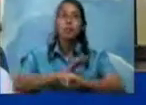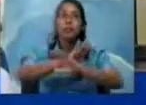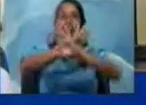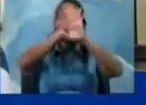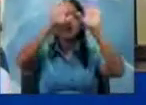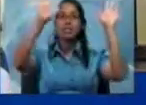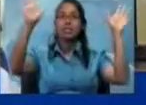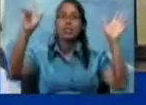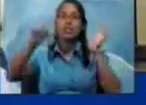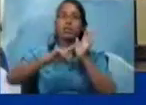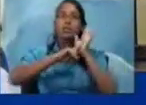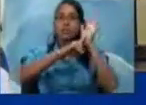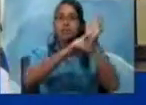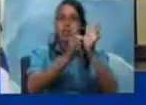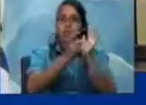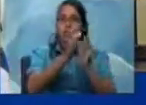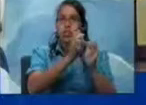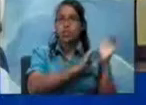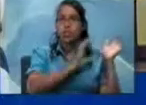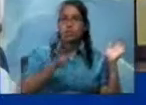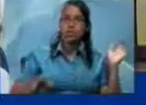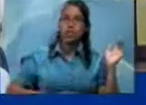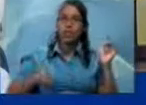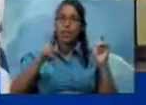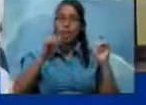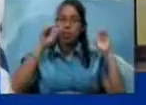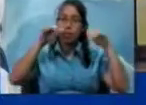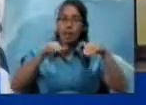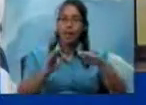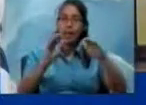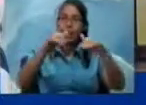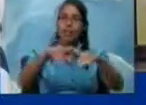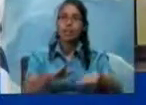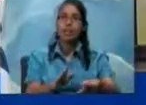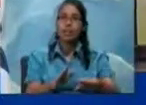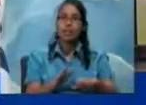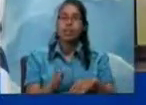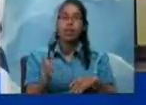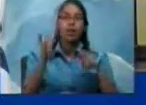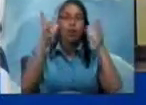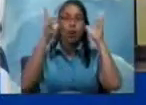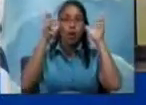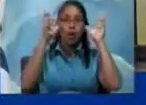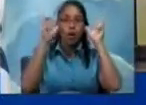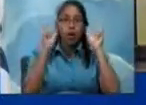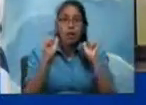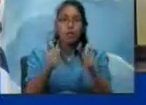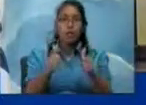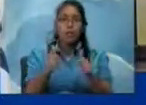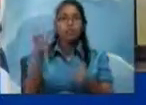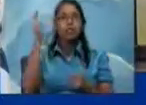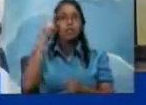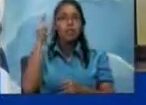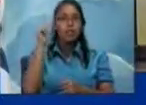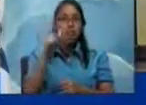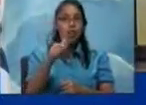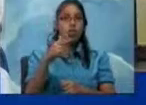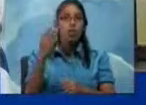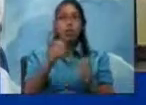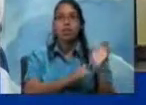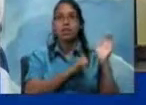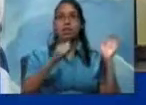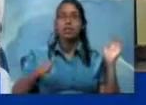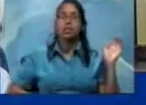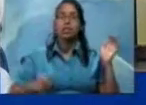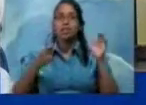se presentó Jesús en la playa Oiga sabían ellos que el señor se iba